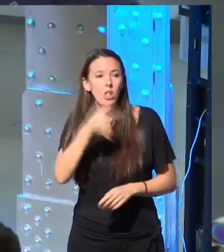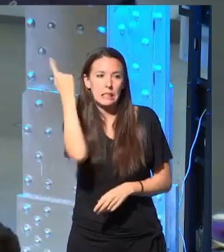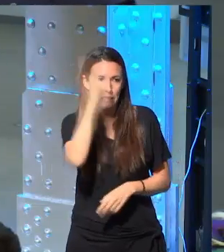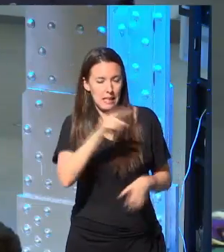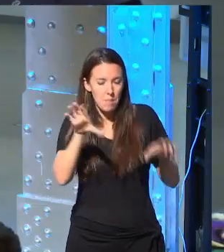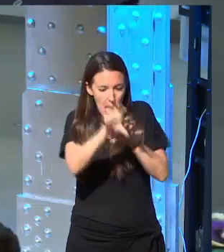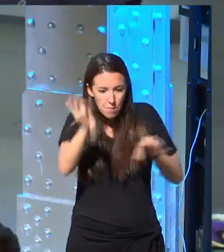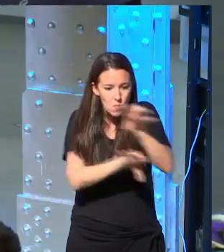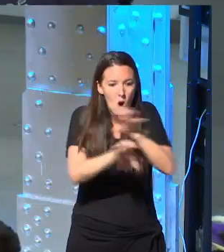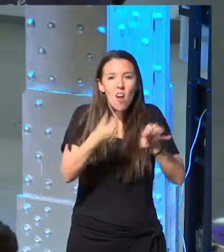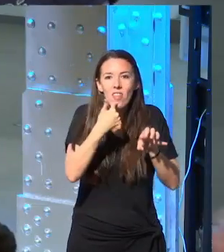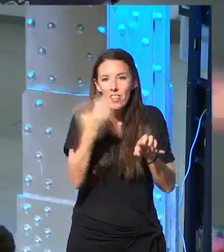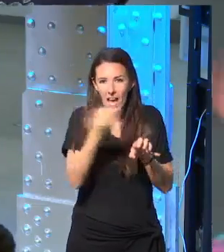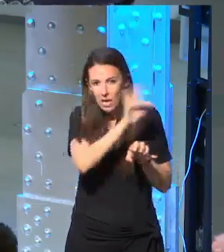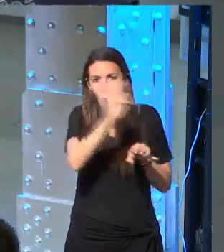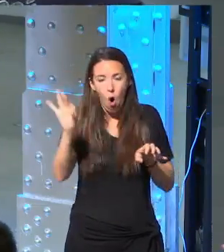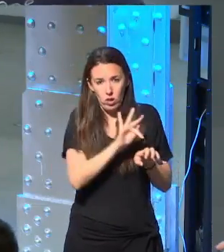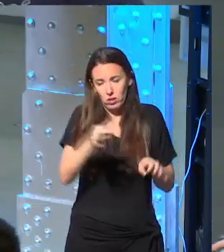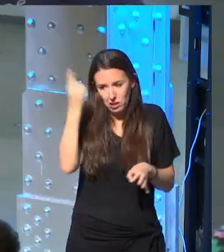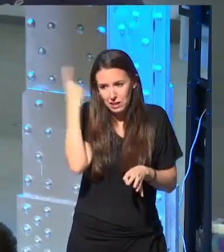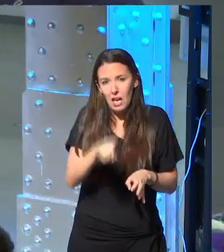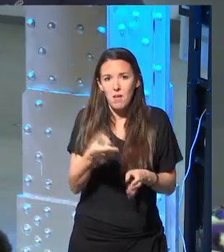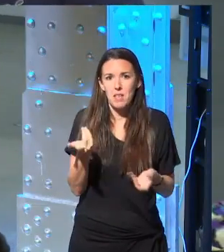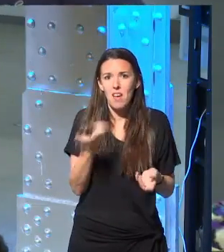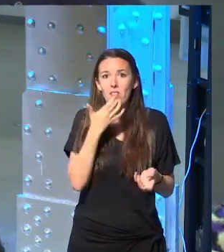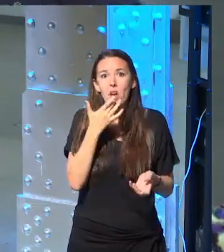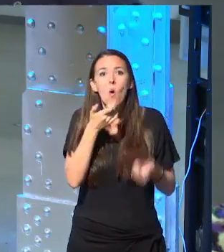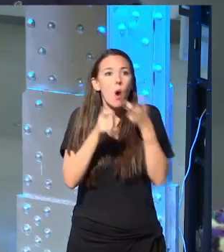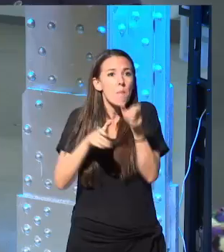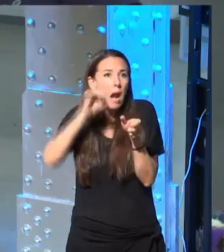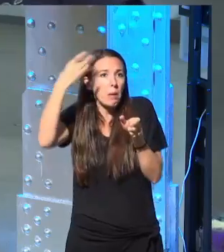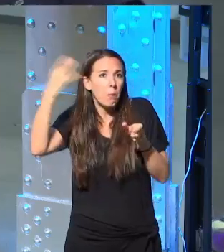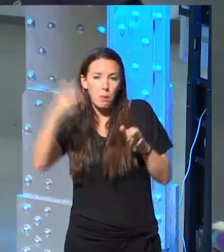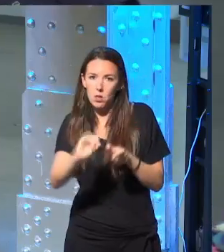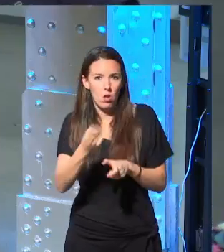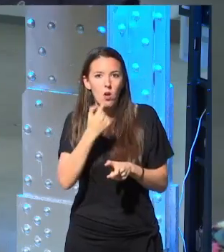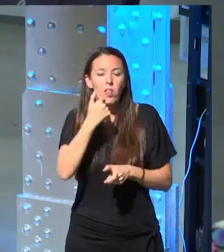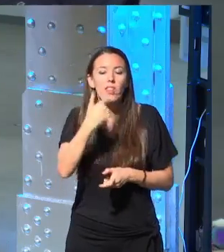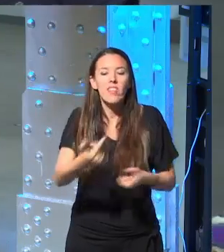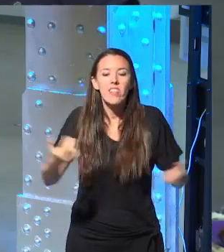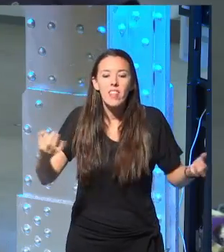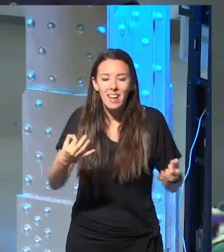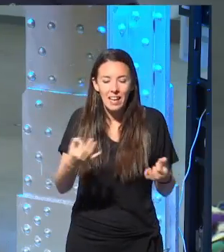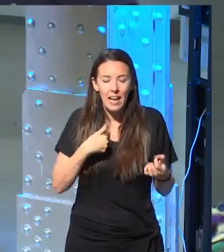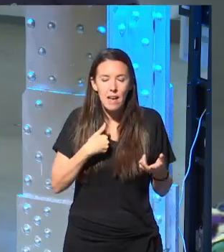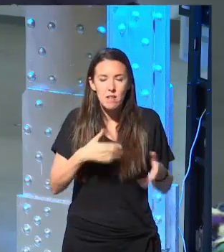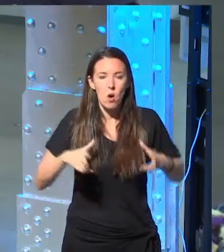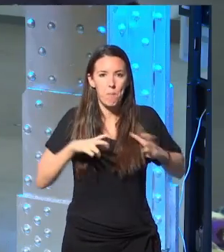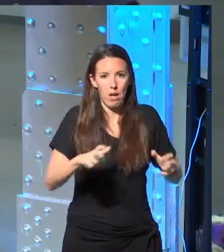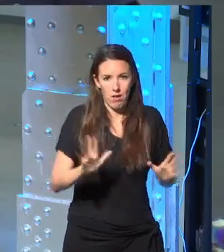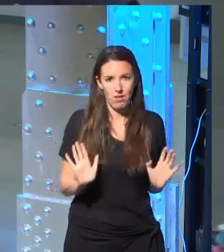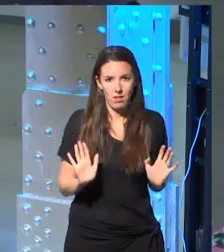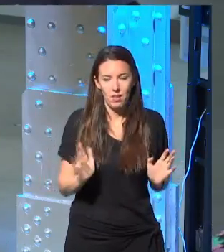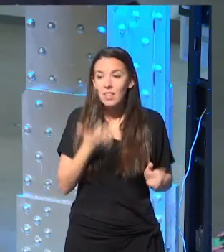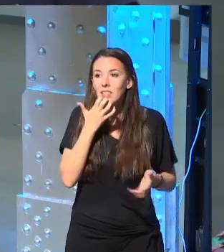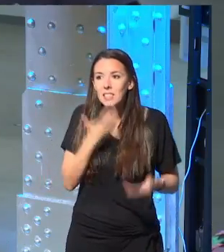en el... Ojalá no lo supiera. No puse palabras al azar y dije, ¿qué pone aquí? O sea, te quiero decir, si nadie te